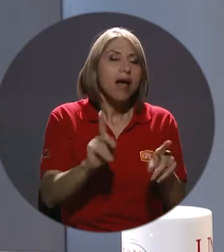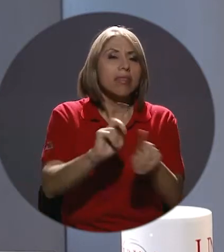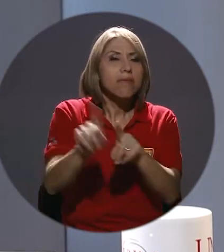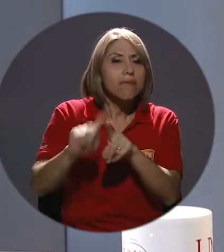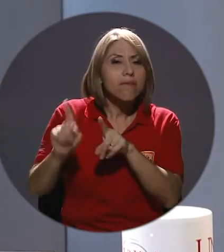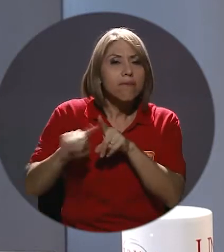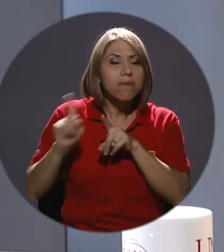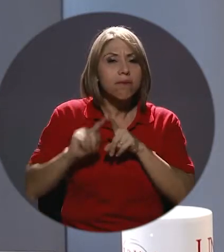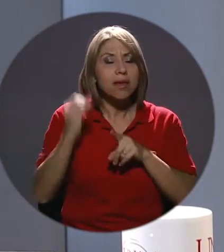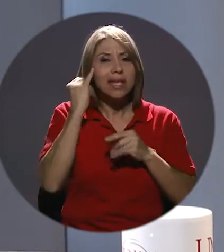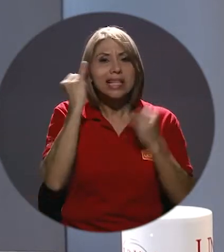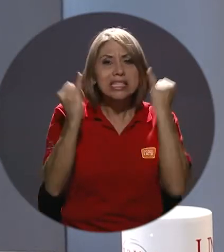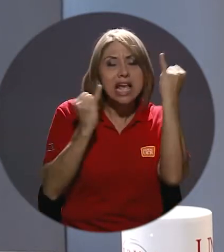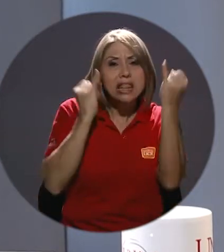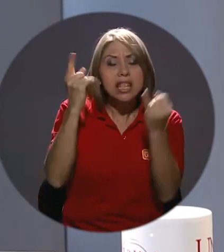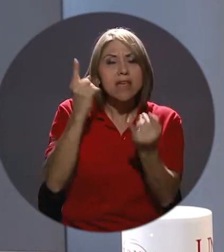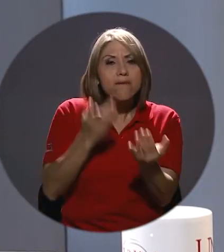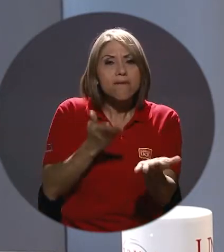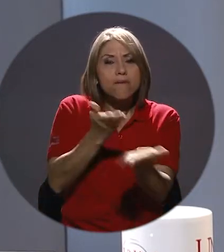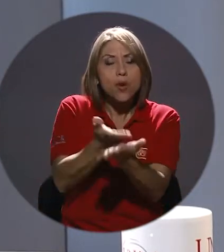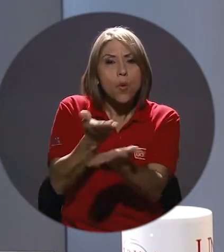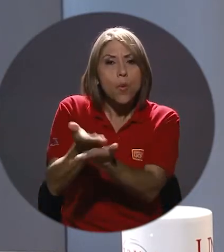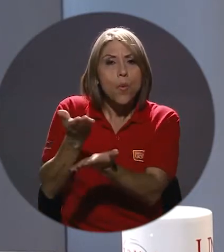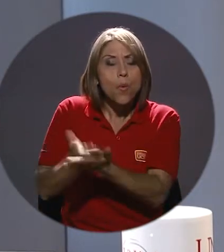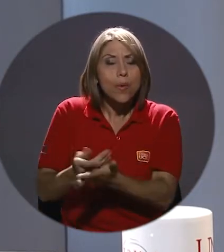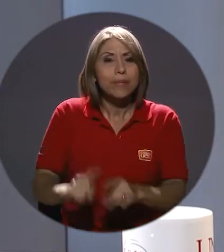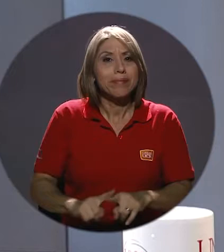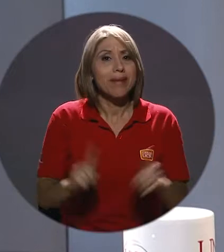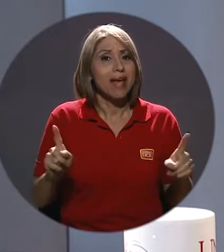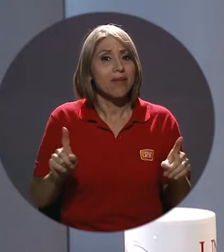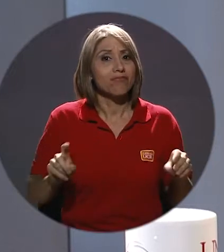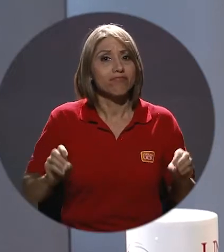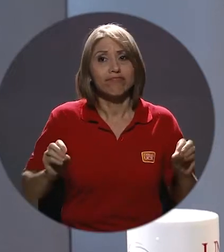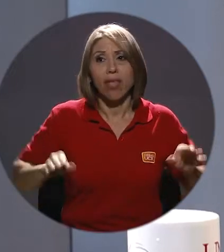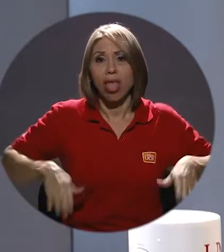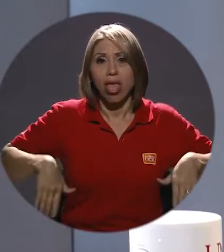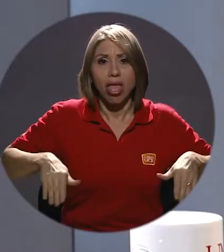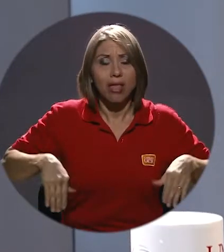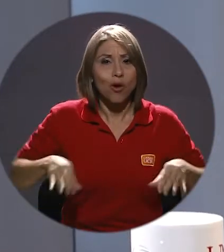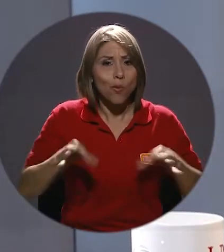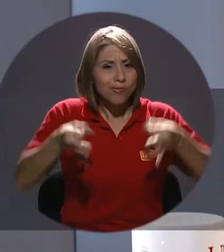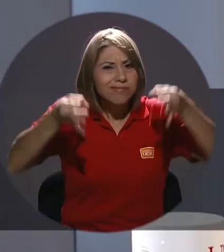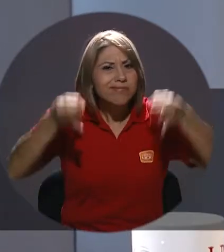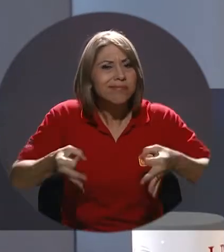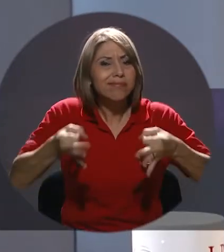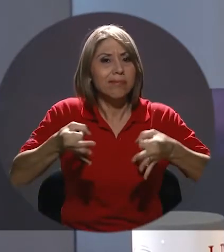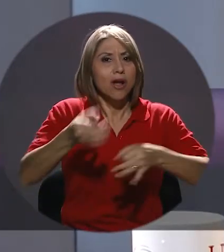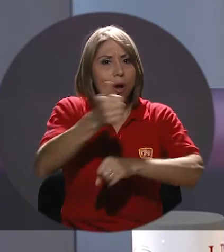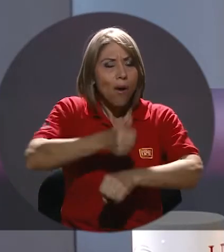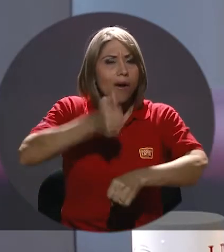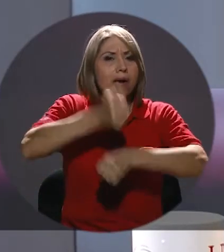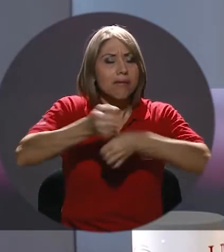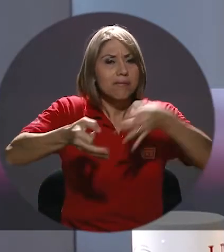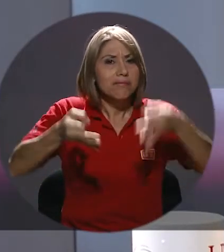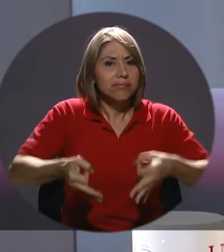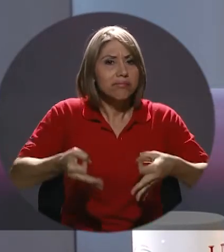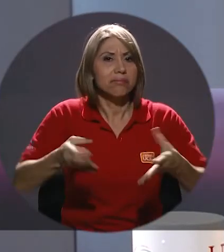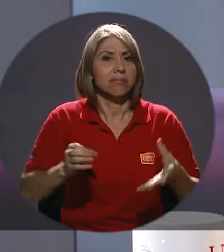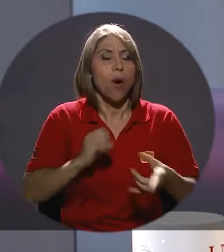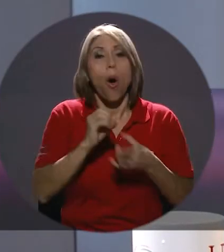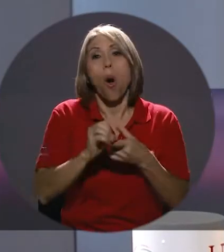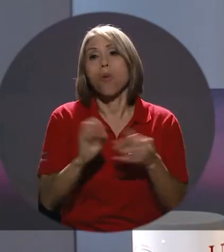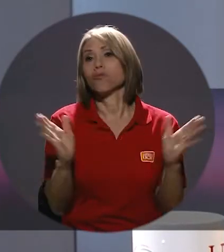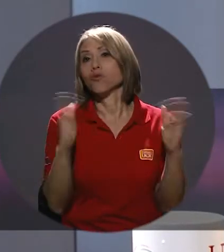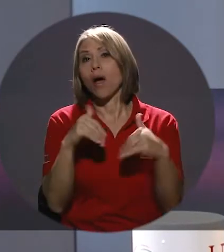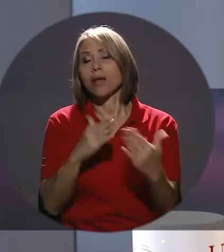iniciativas en este sentido, sin embargo, no terminan de concretarse o no terminan de ser del acceso de toda la población, y las